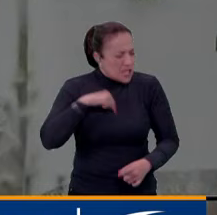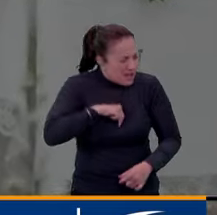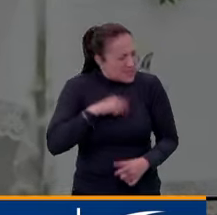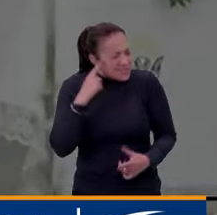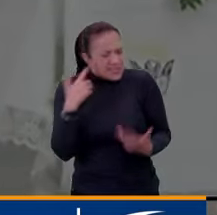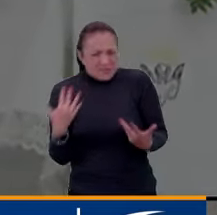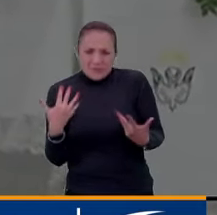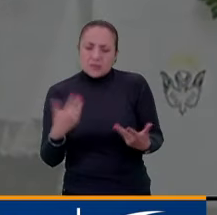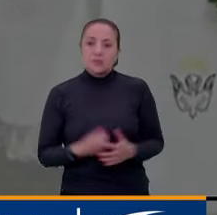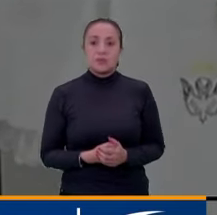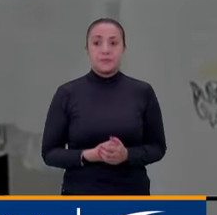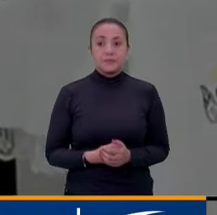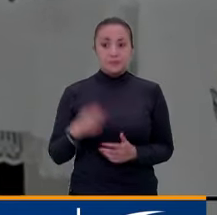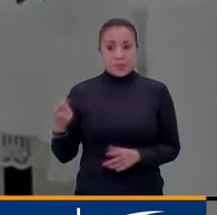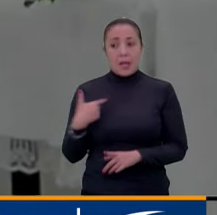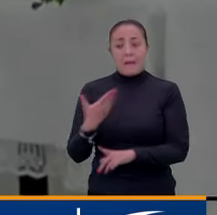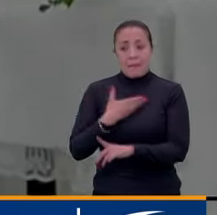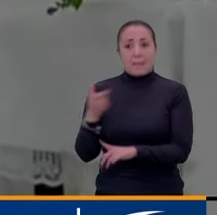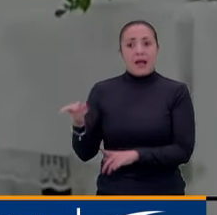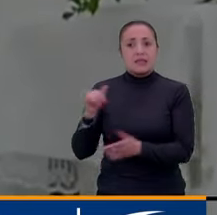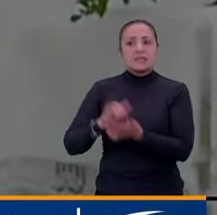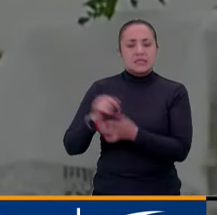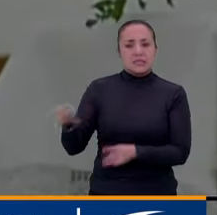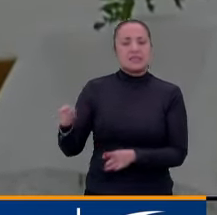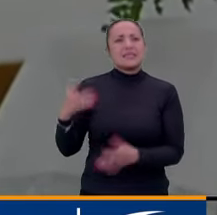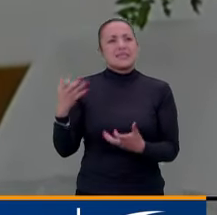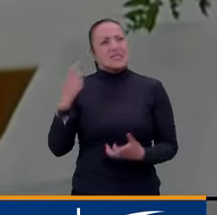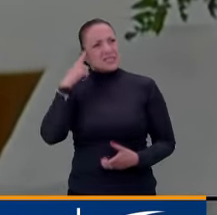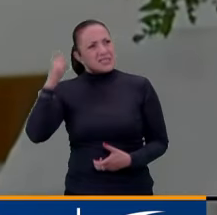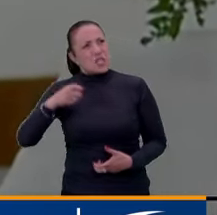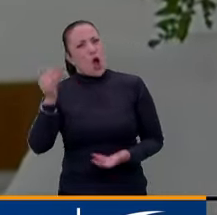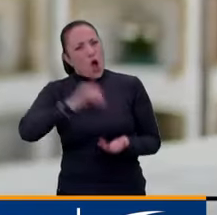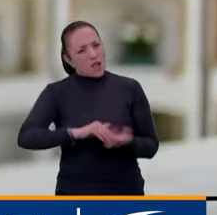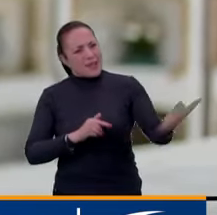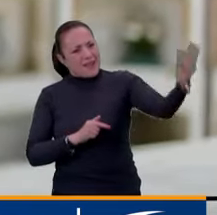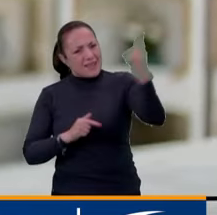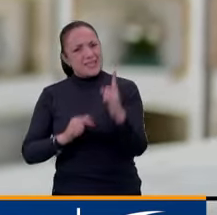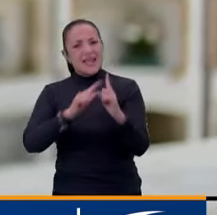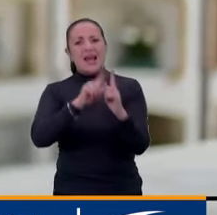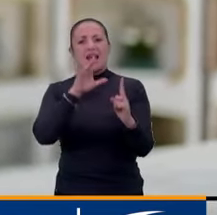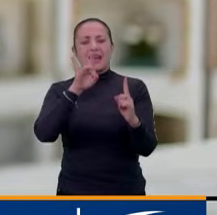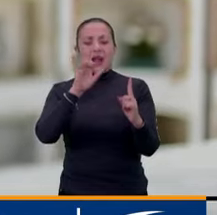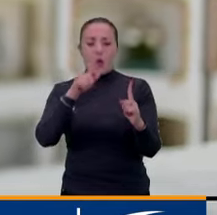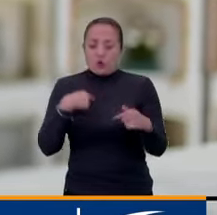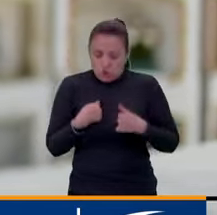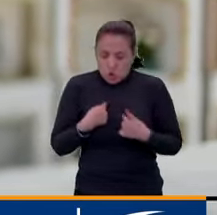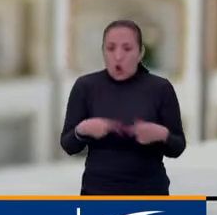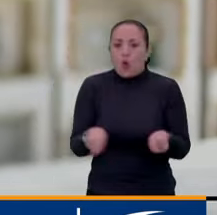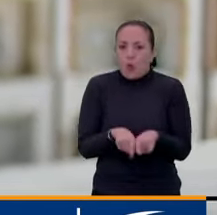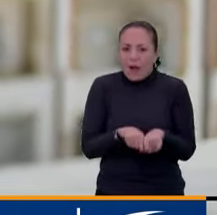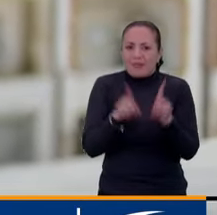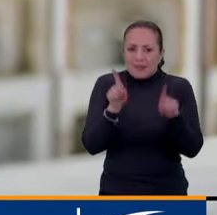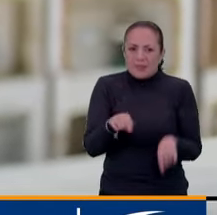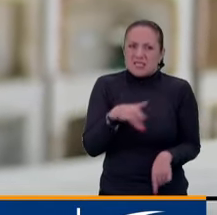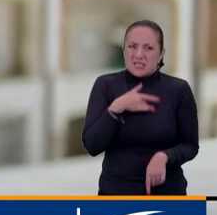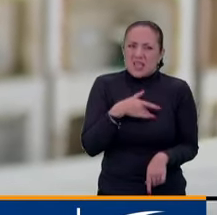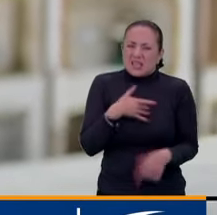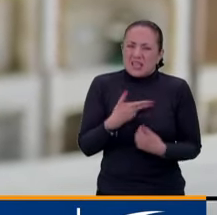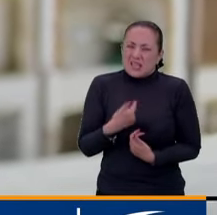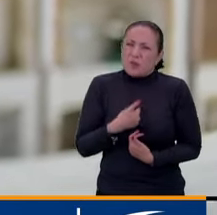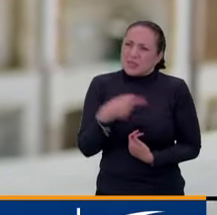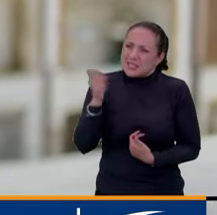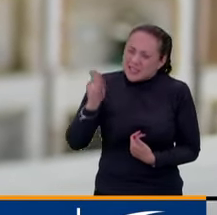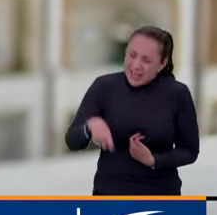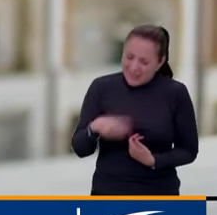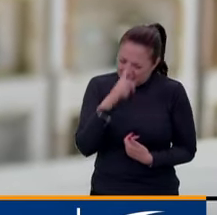ella sentía la necesidad de que él volviera a casa No eso llegué a sentirlo también que era muy necesario para hacer un